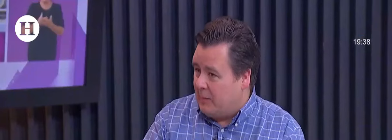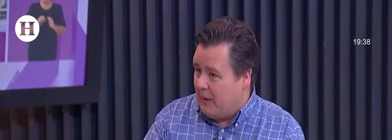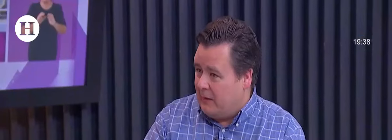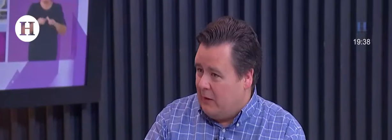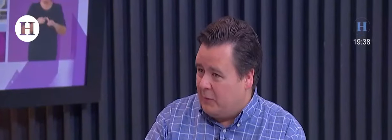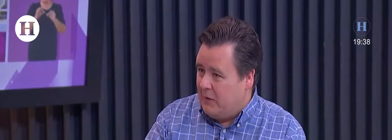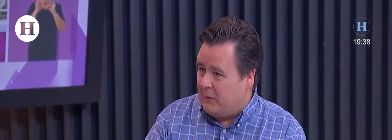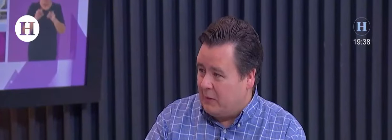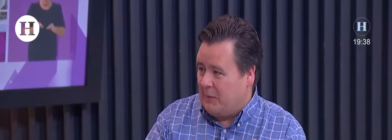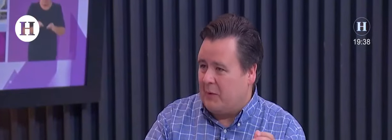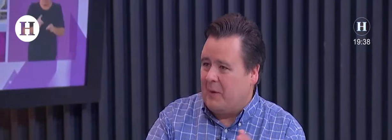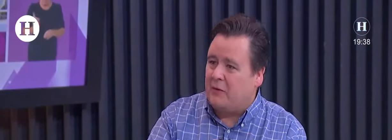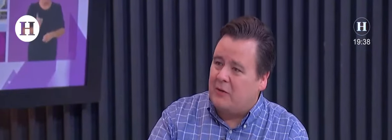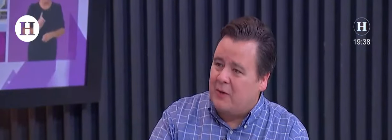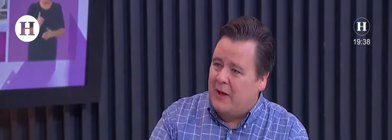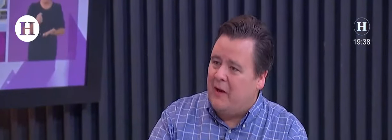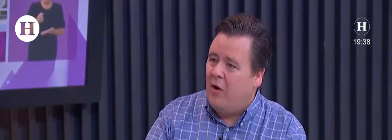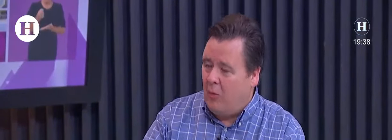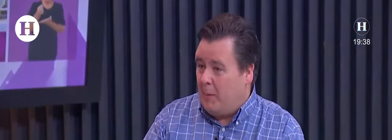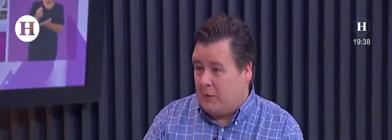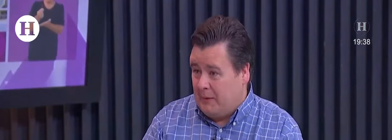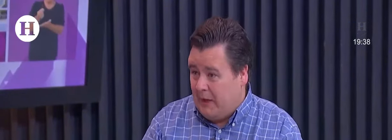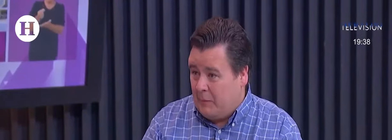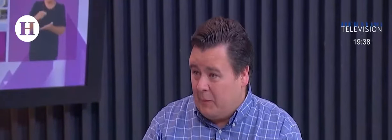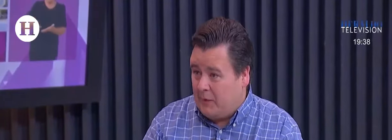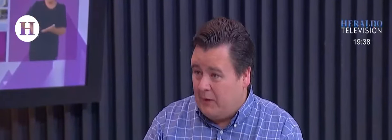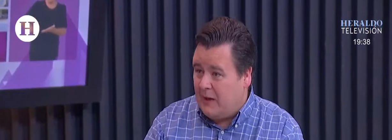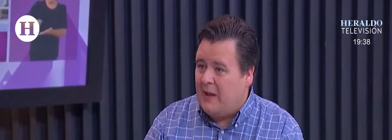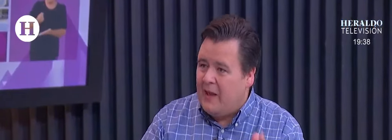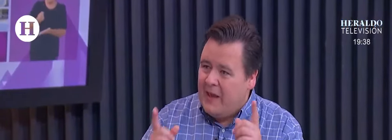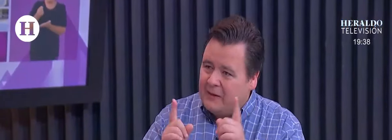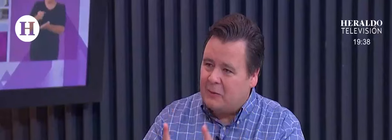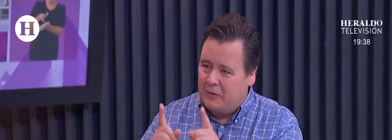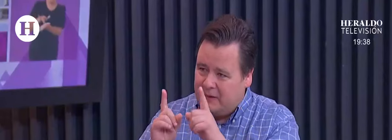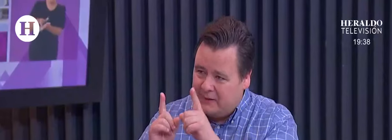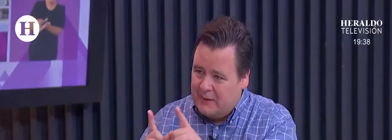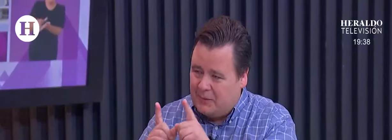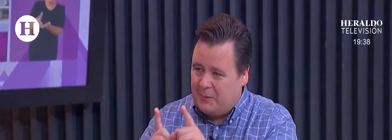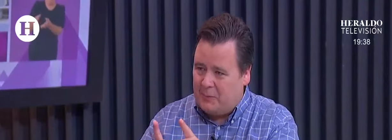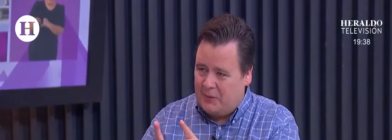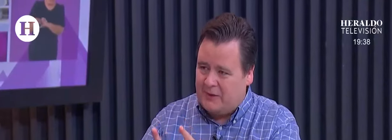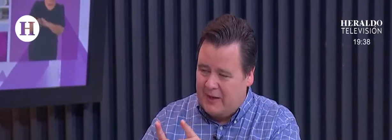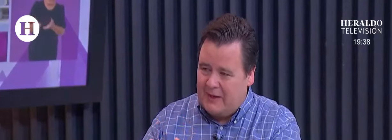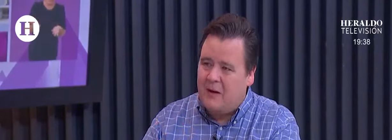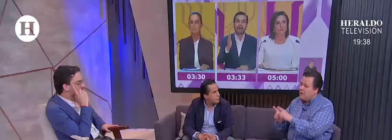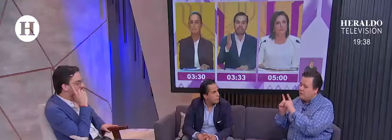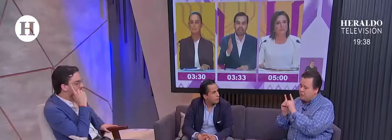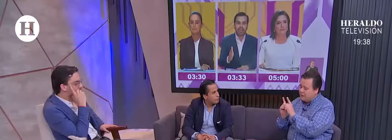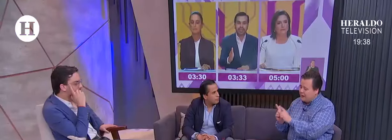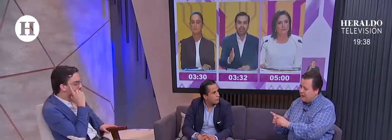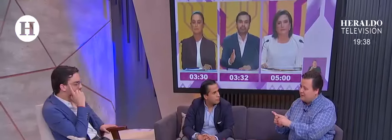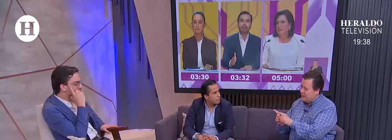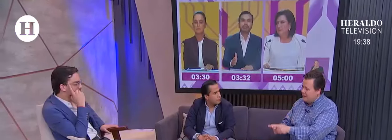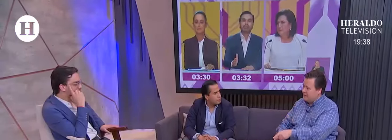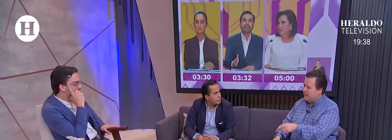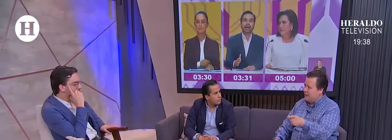salir de los pinos y vamos a ponos al Palacio Nacional o vamos a vender laón presidencial eso ese tipo de propuestas ganan cuando